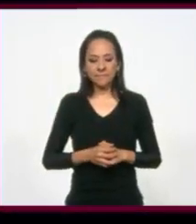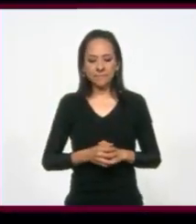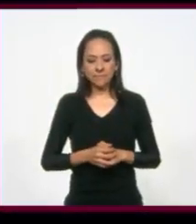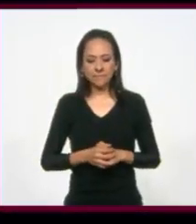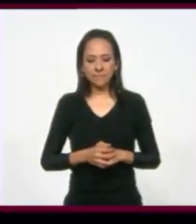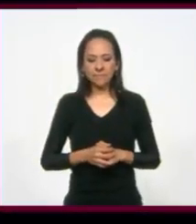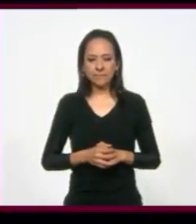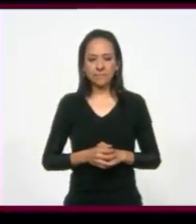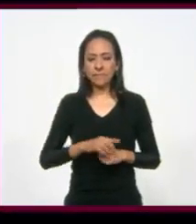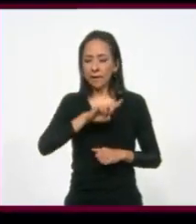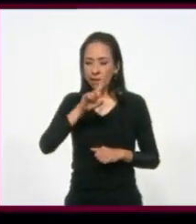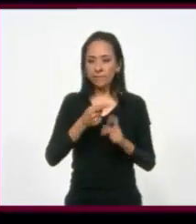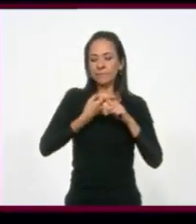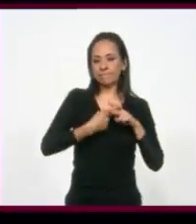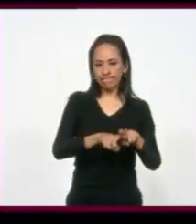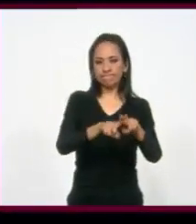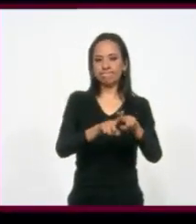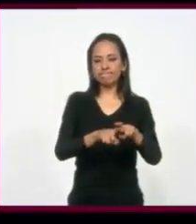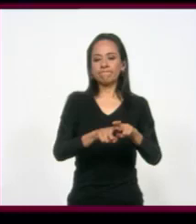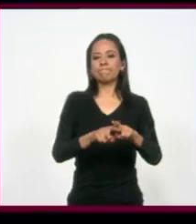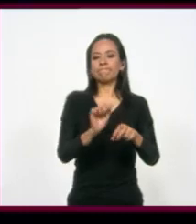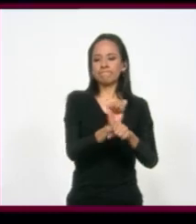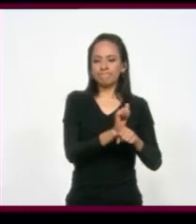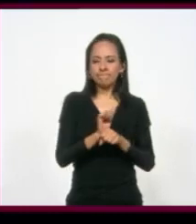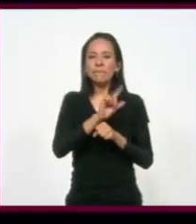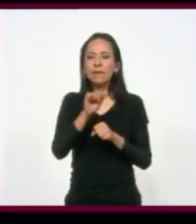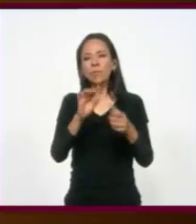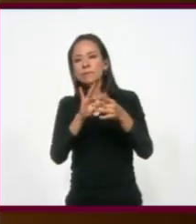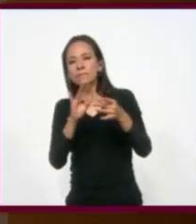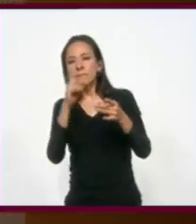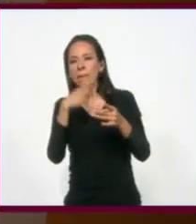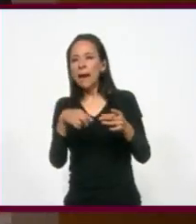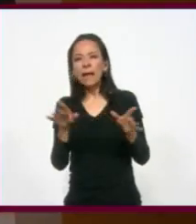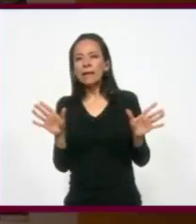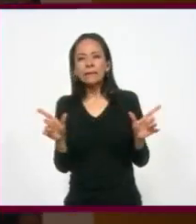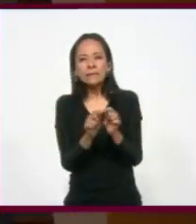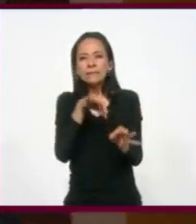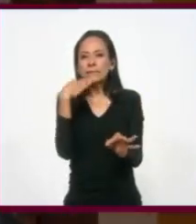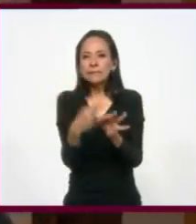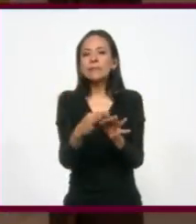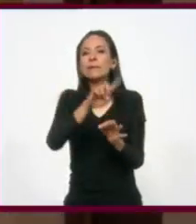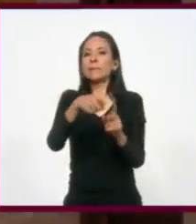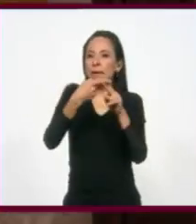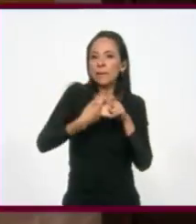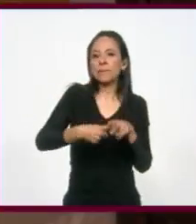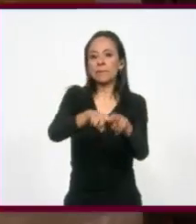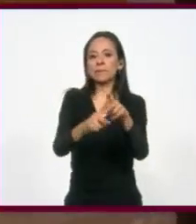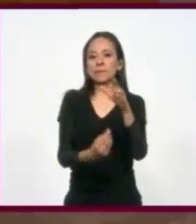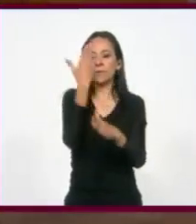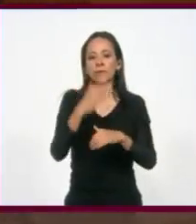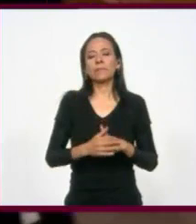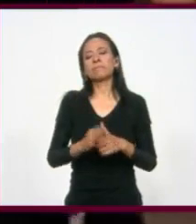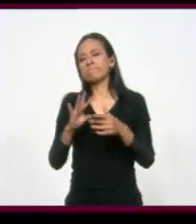En segundos corrieron las escenas y las indicaciones para afinar el estreno. Ok. Vamos a retroceder todavía